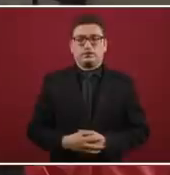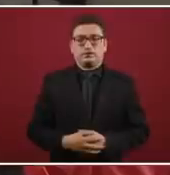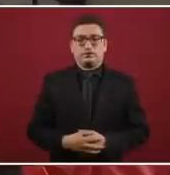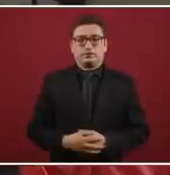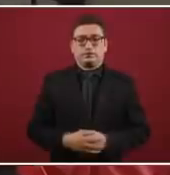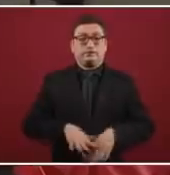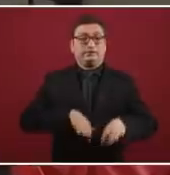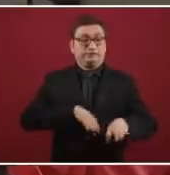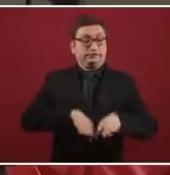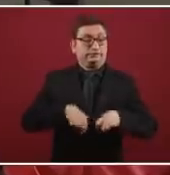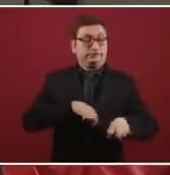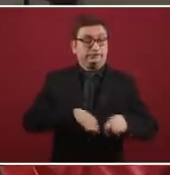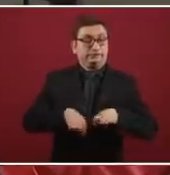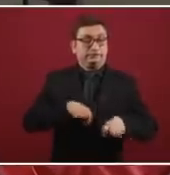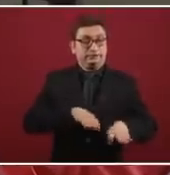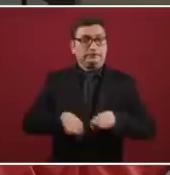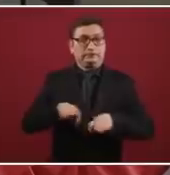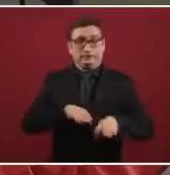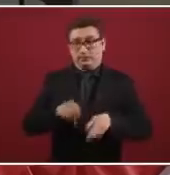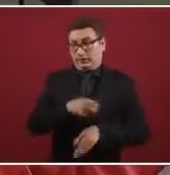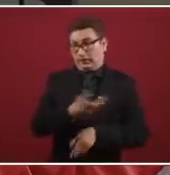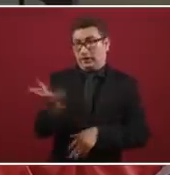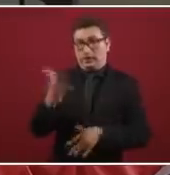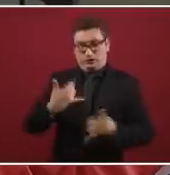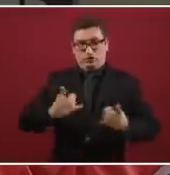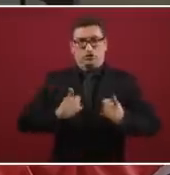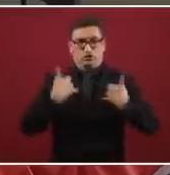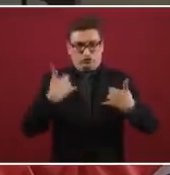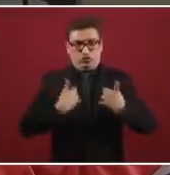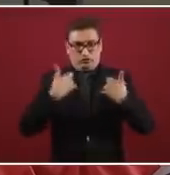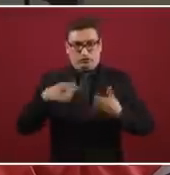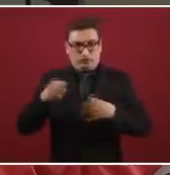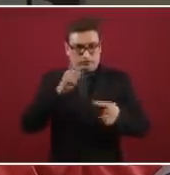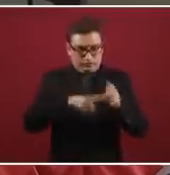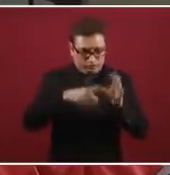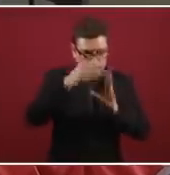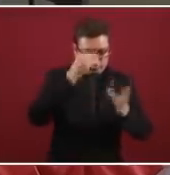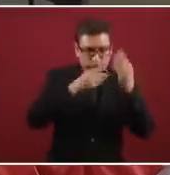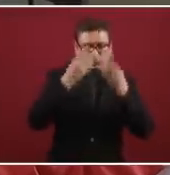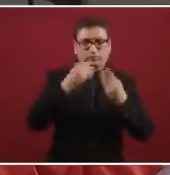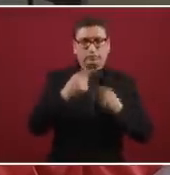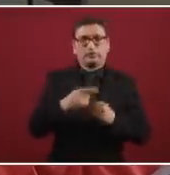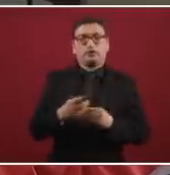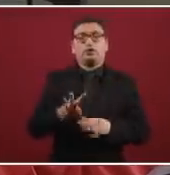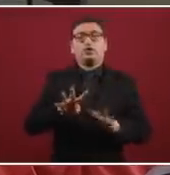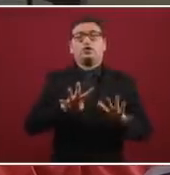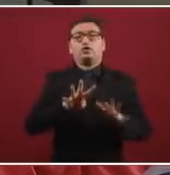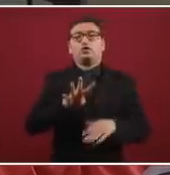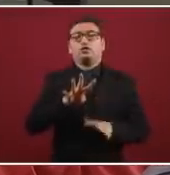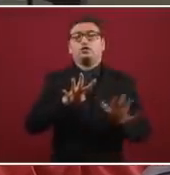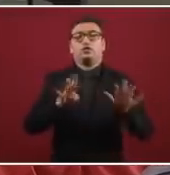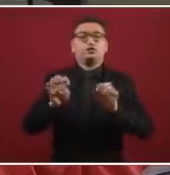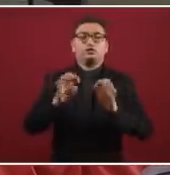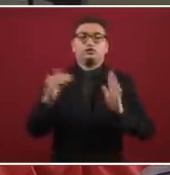El trabajo para los jóvenes como aprendices, 900 mil.